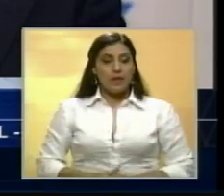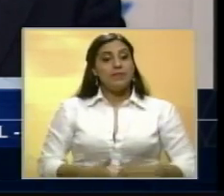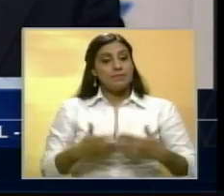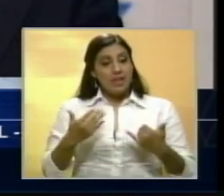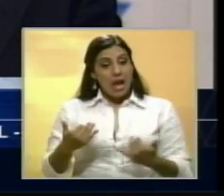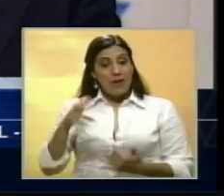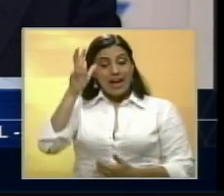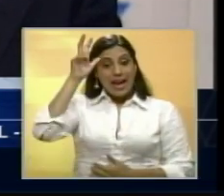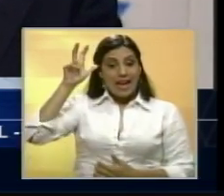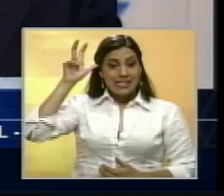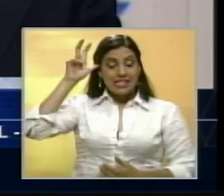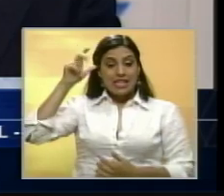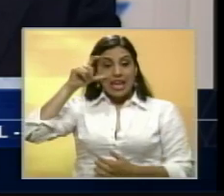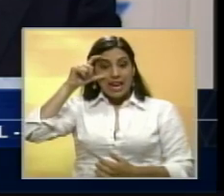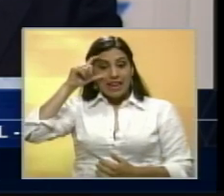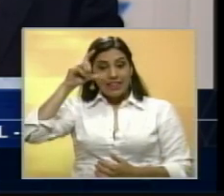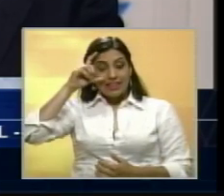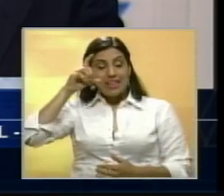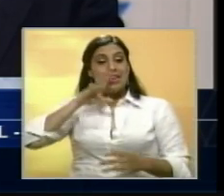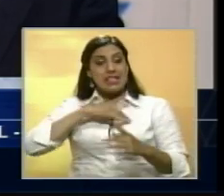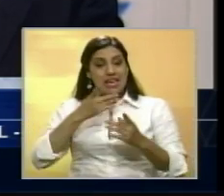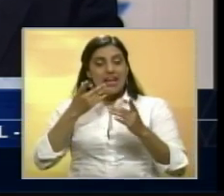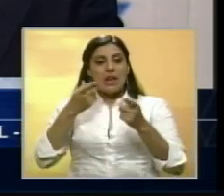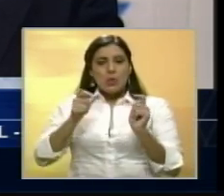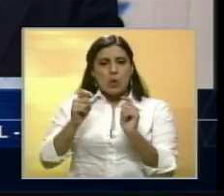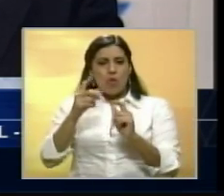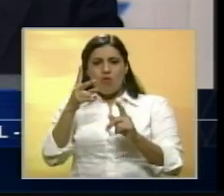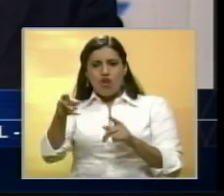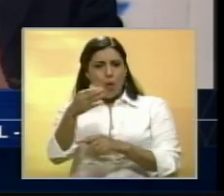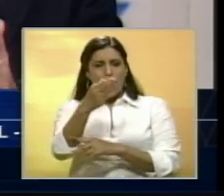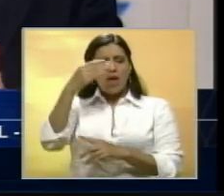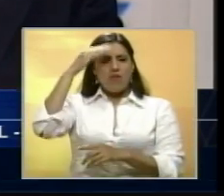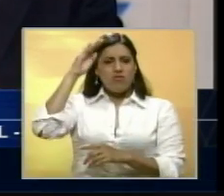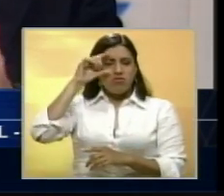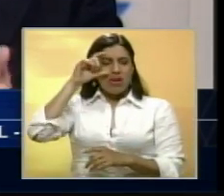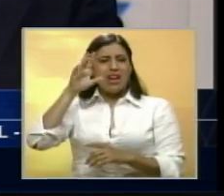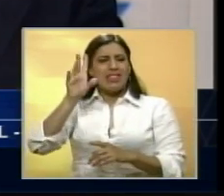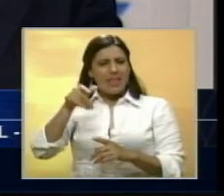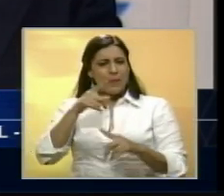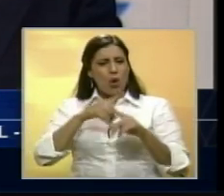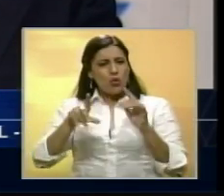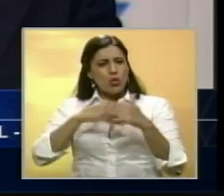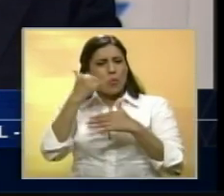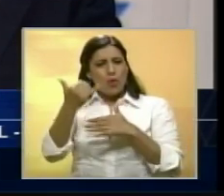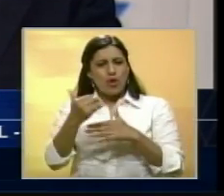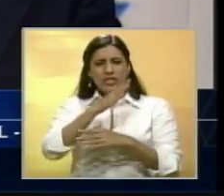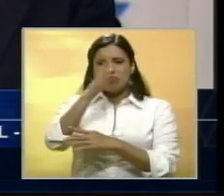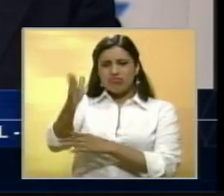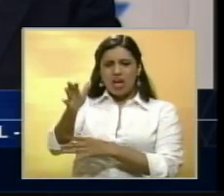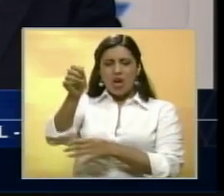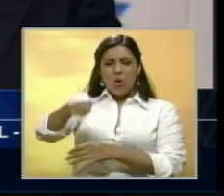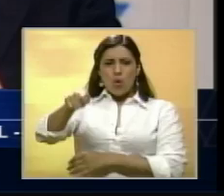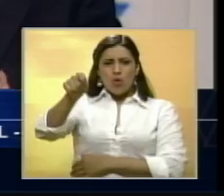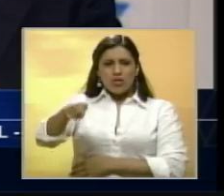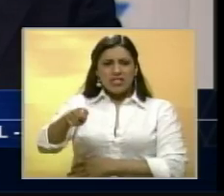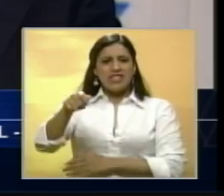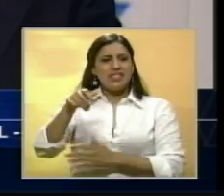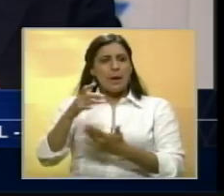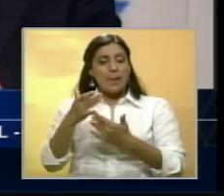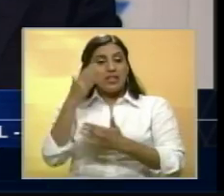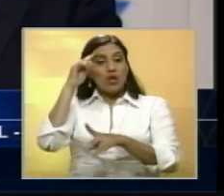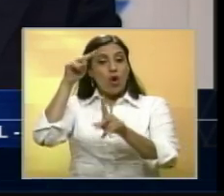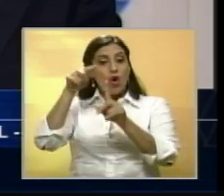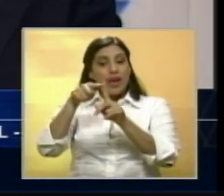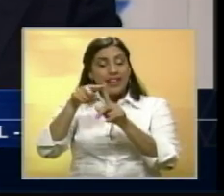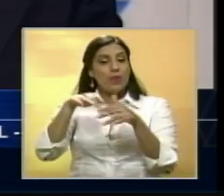La canciller ha hecho de todo para intentar impedir eso, inclusive parece que hay un proyecto de sentencia del Tribunal Supremo de Justicia con el